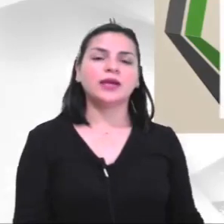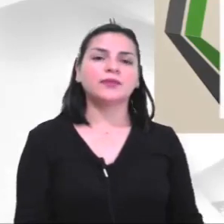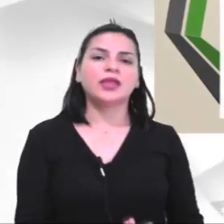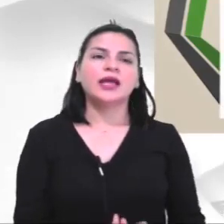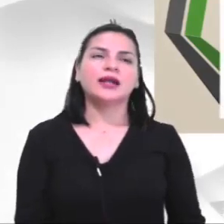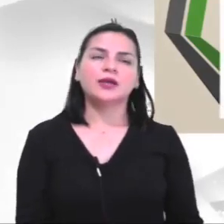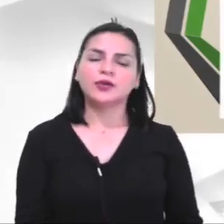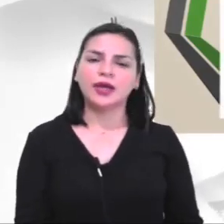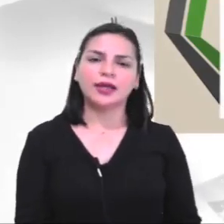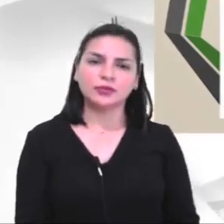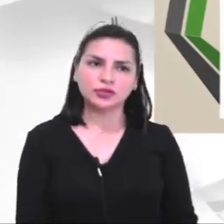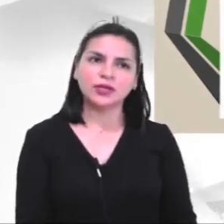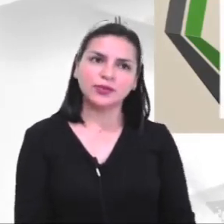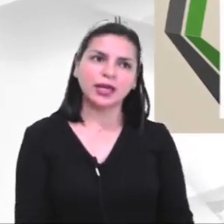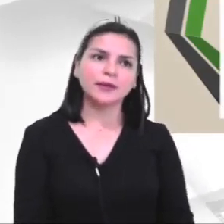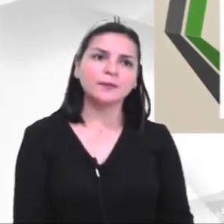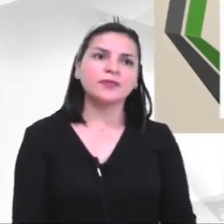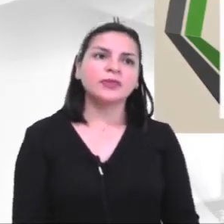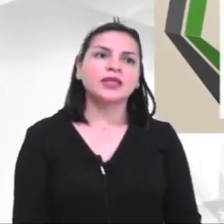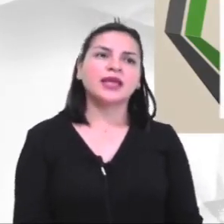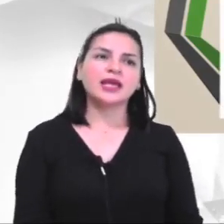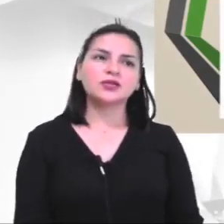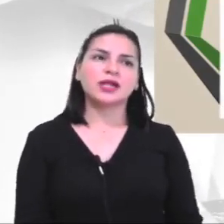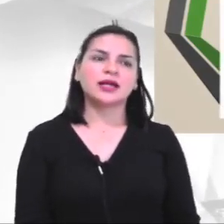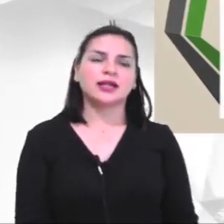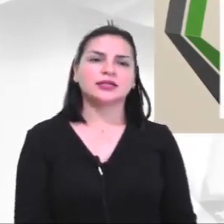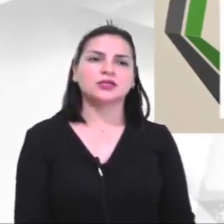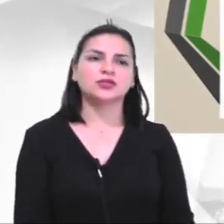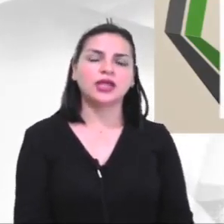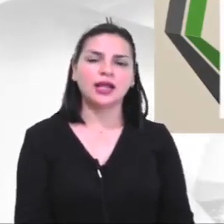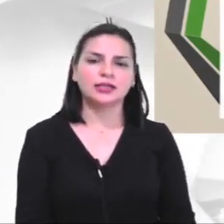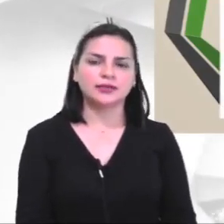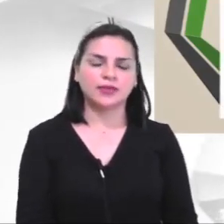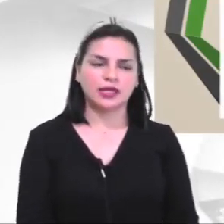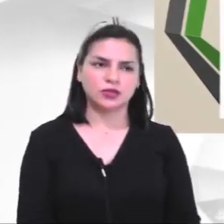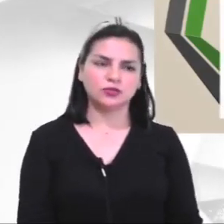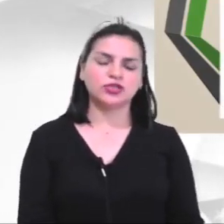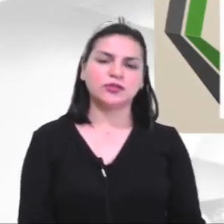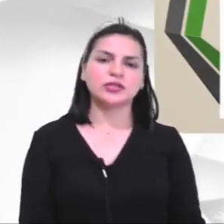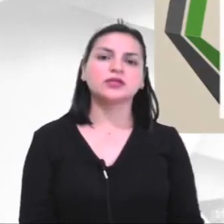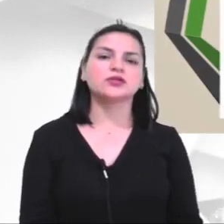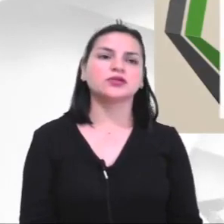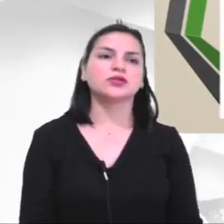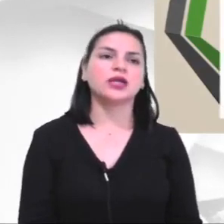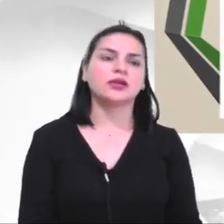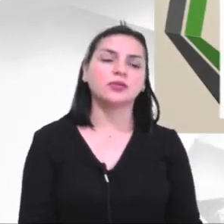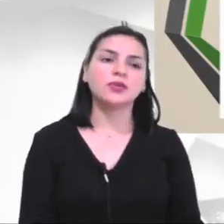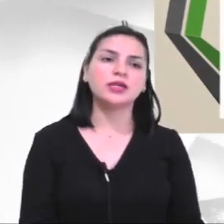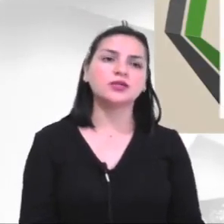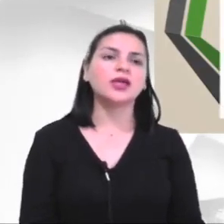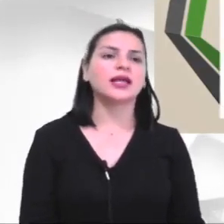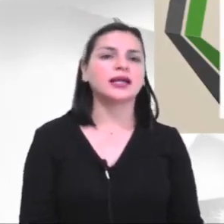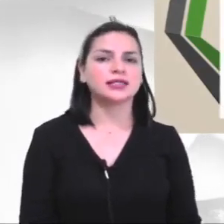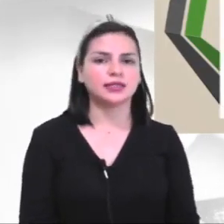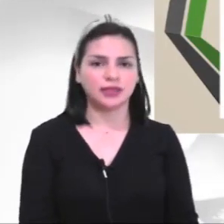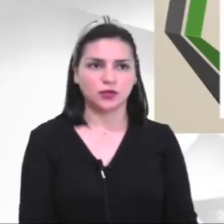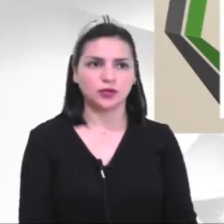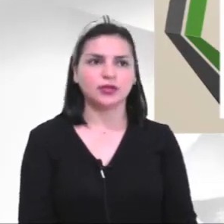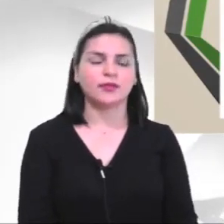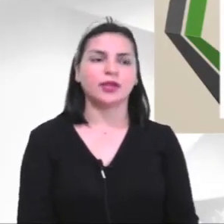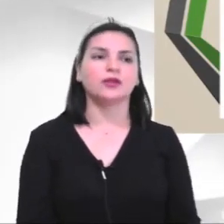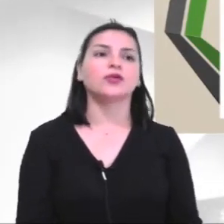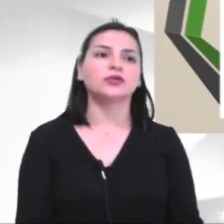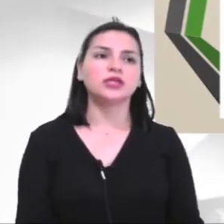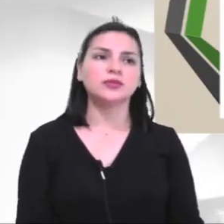Muy bien, recordaremos también qué son las clases sociales. Esto muchas veces nosotros ya lo hemos visto y en la clase